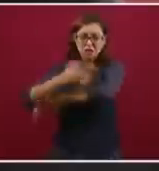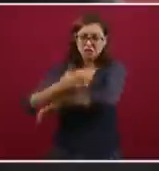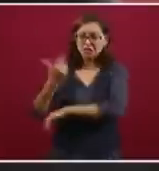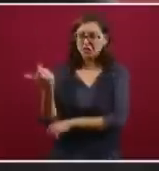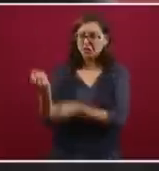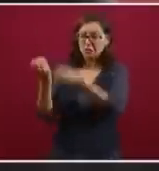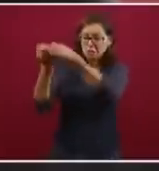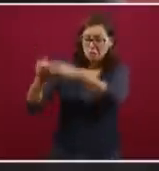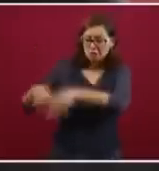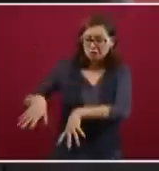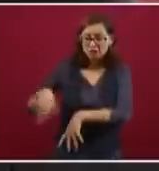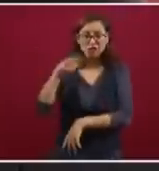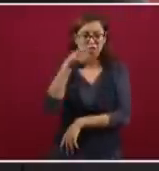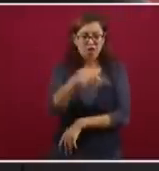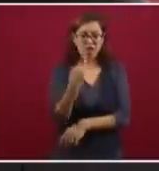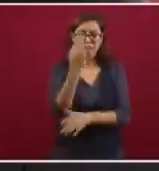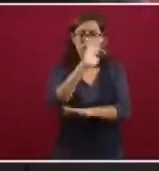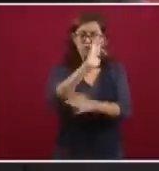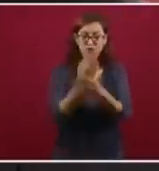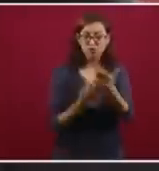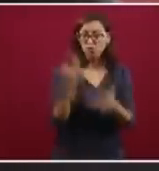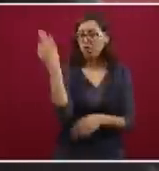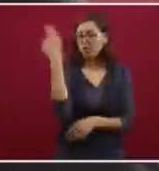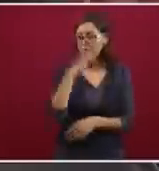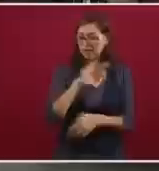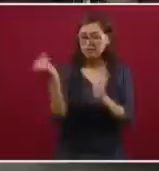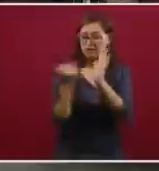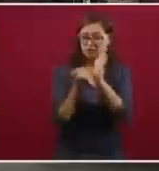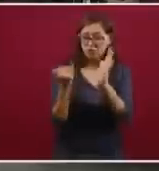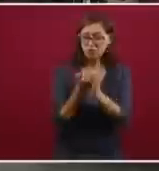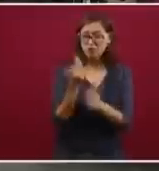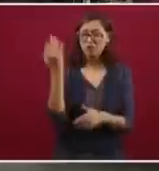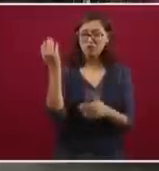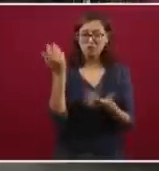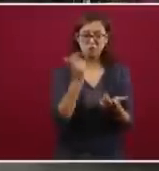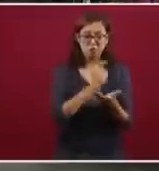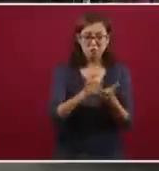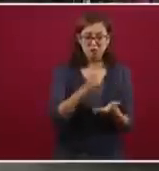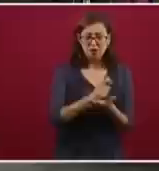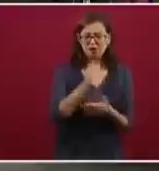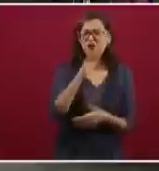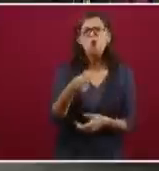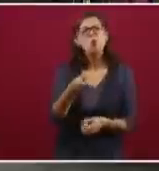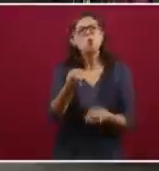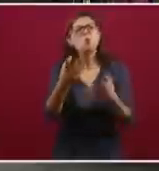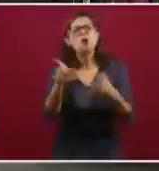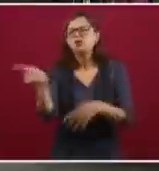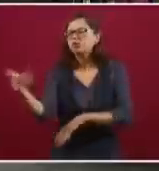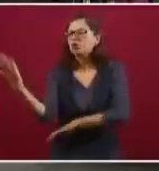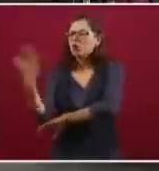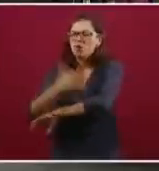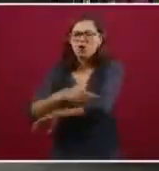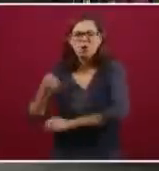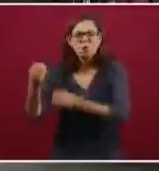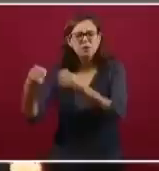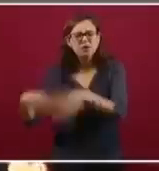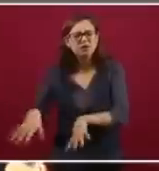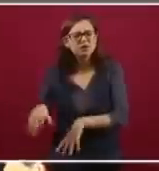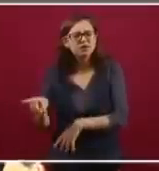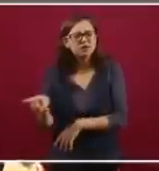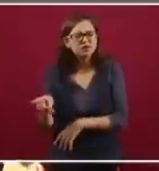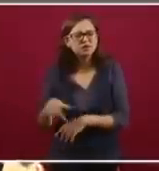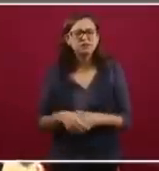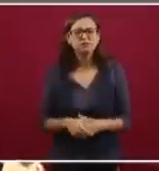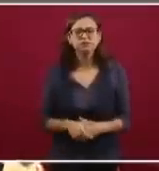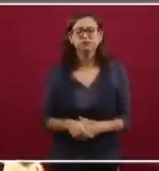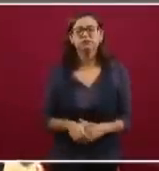Estamos hablando, ¿cuánto dijiste de las casetas? 3,000 millones en cerca de 8 años y